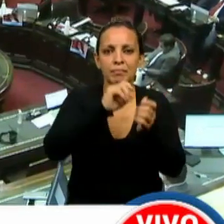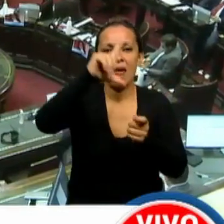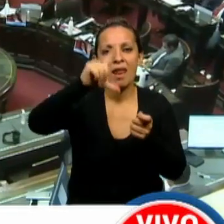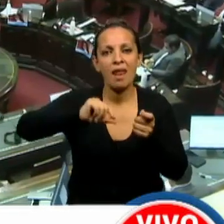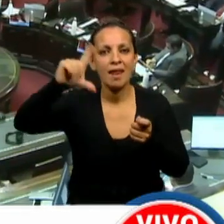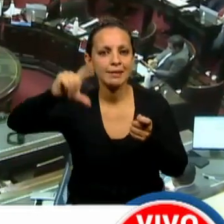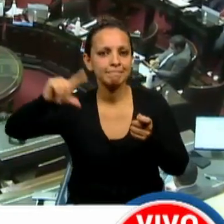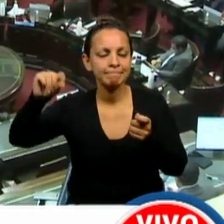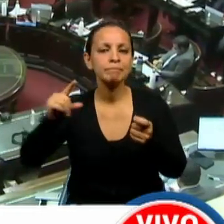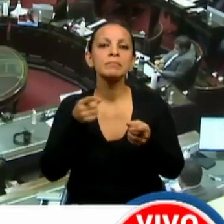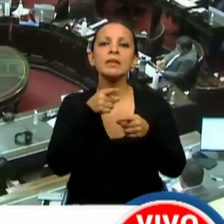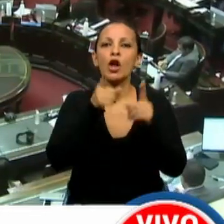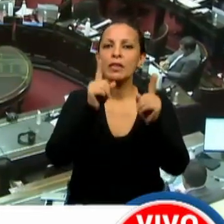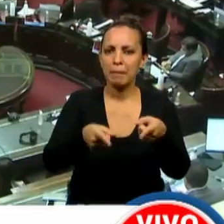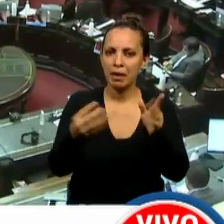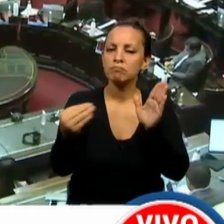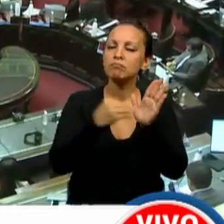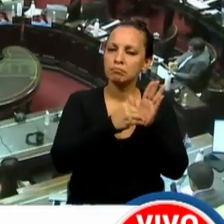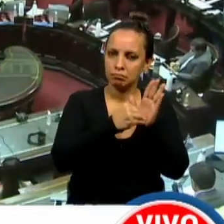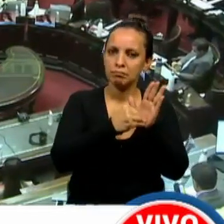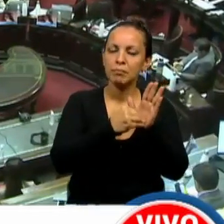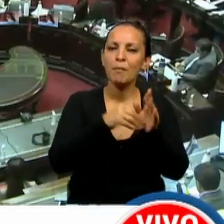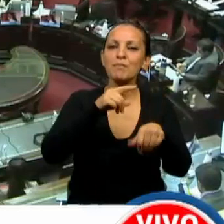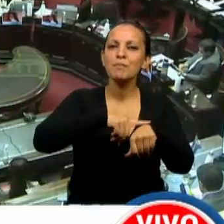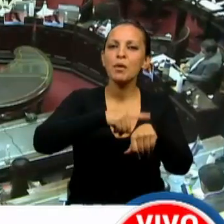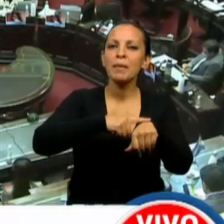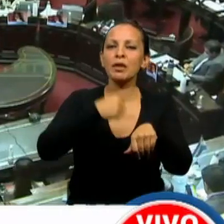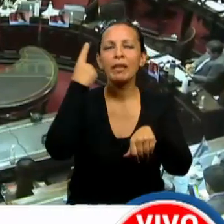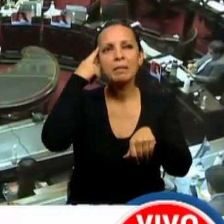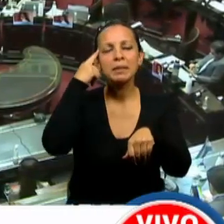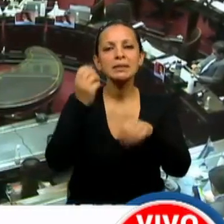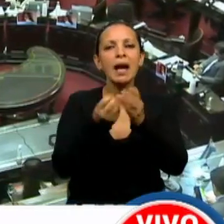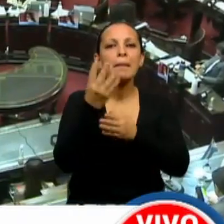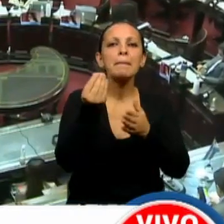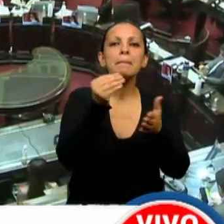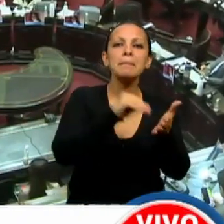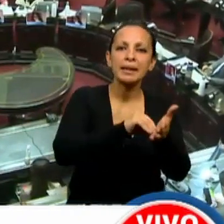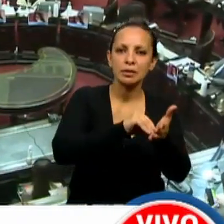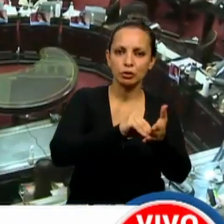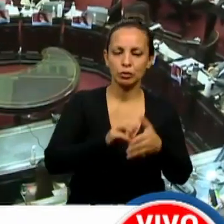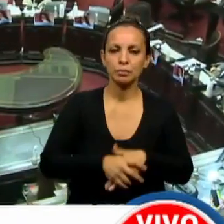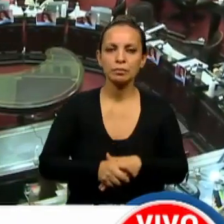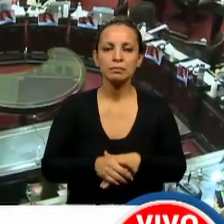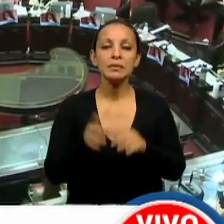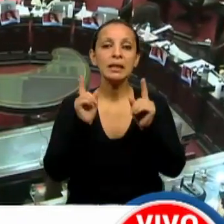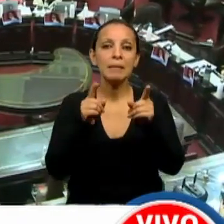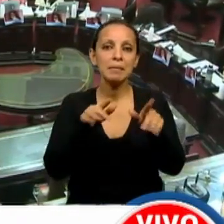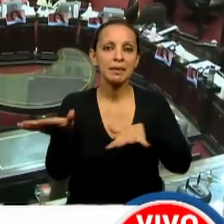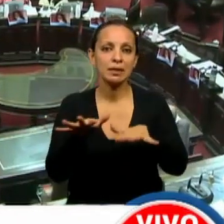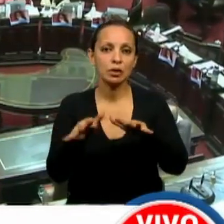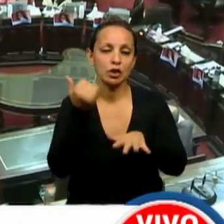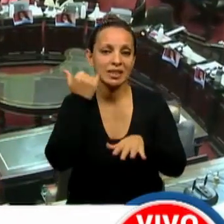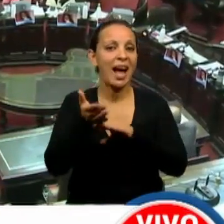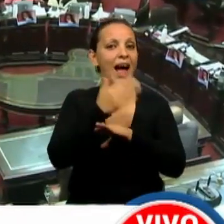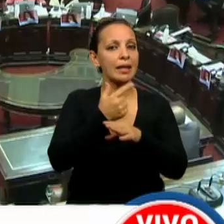que también se contempla a la hora de fijar precios, situación esta que fue planteada por algunas